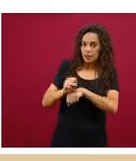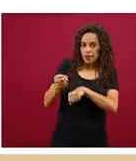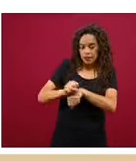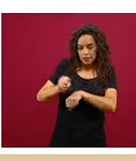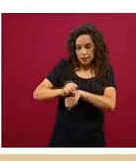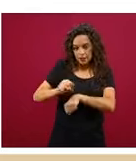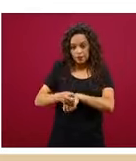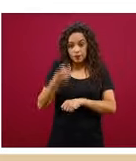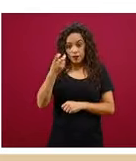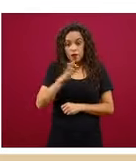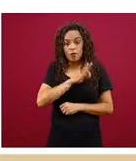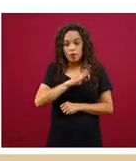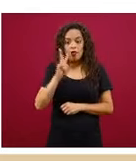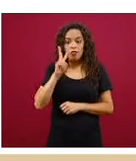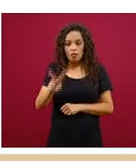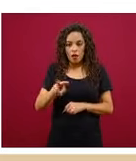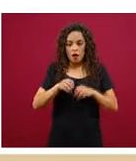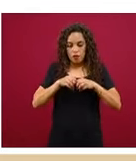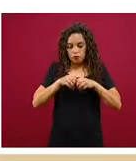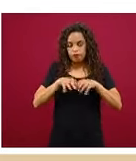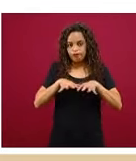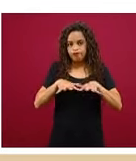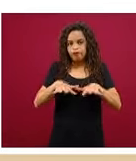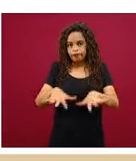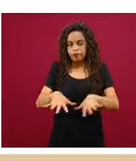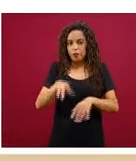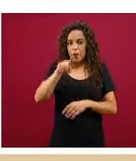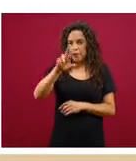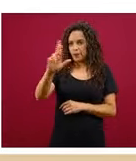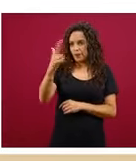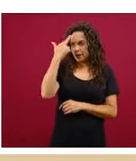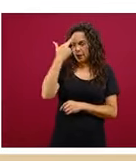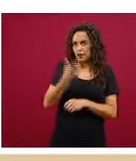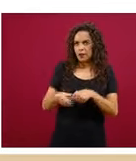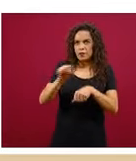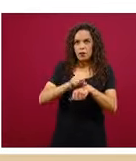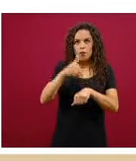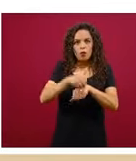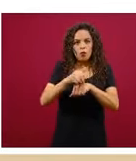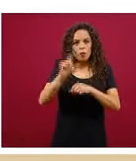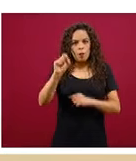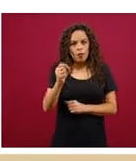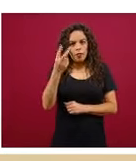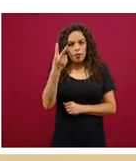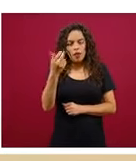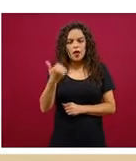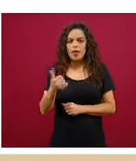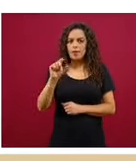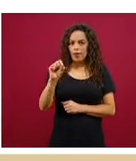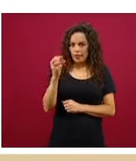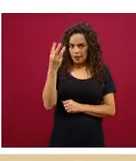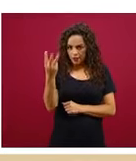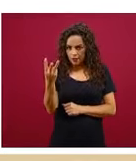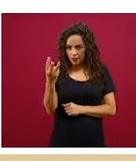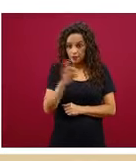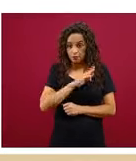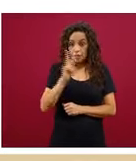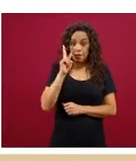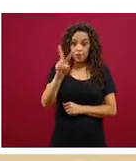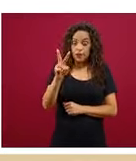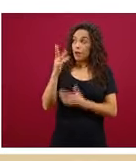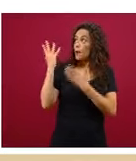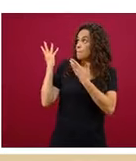haber dispersión. Recordemos que entre la 22 y 23, aquí 22 y 23 es cuando